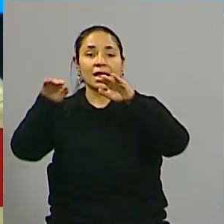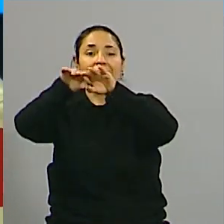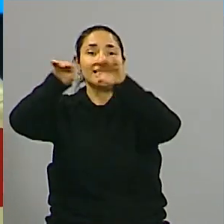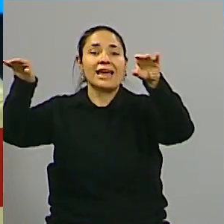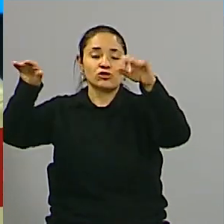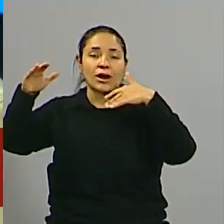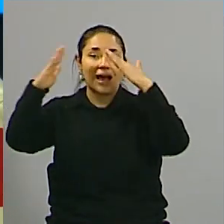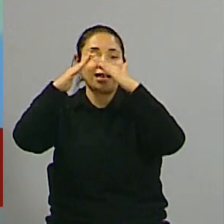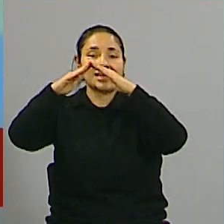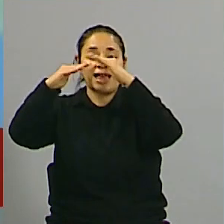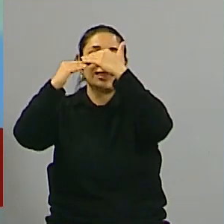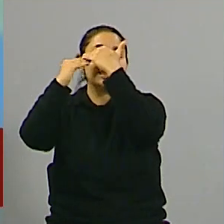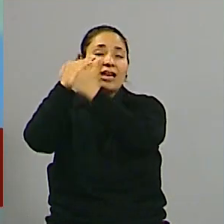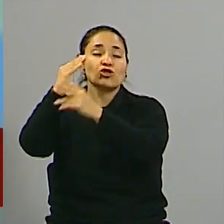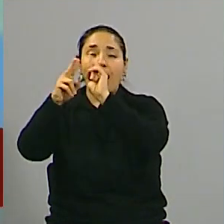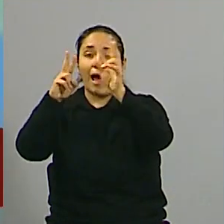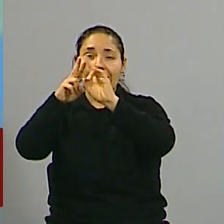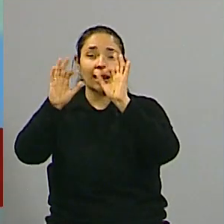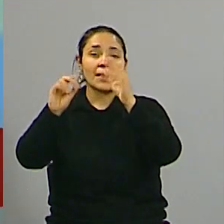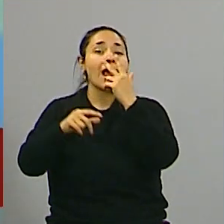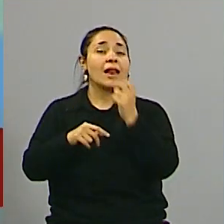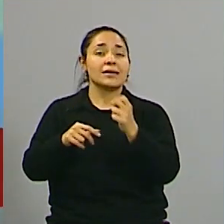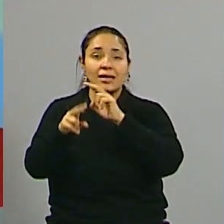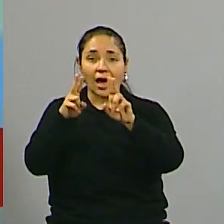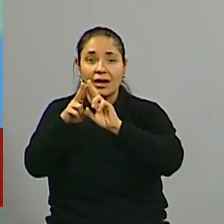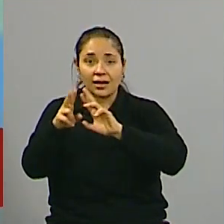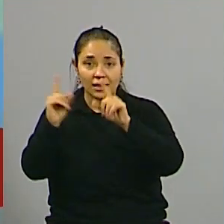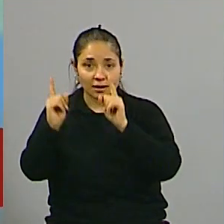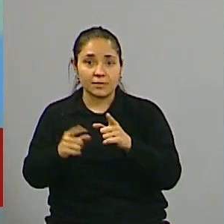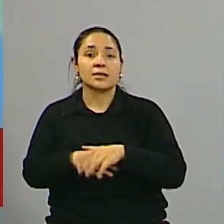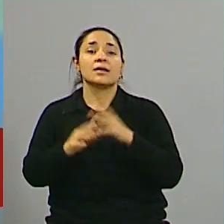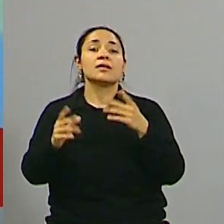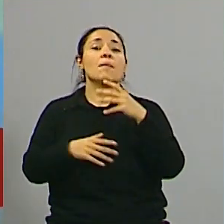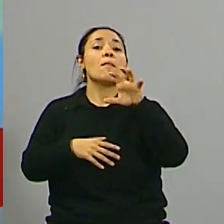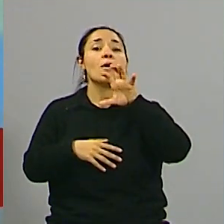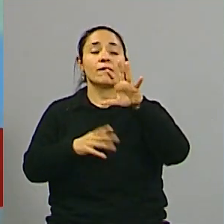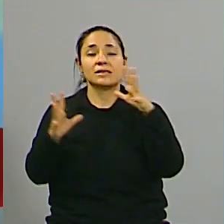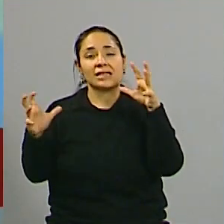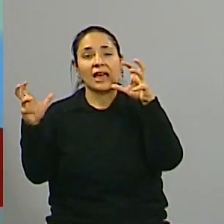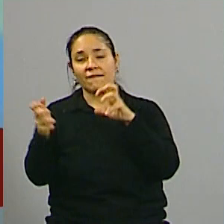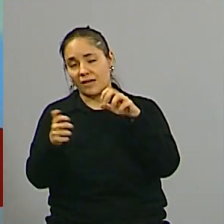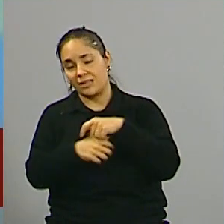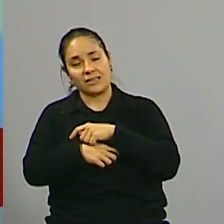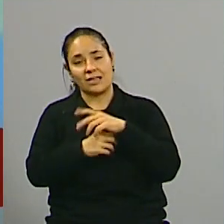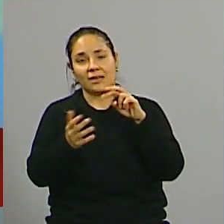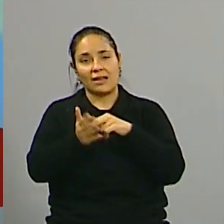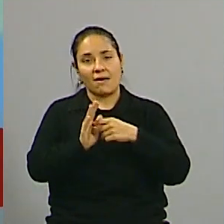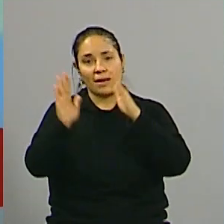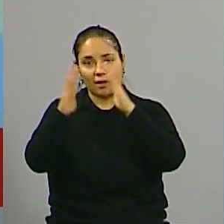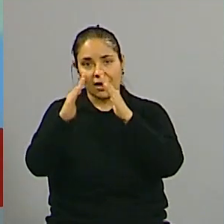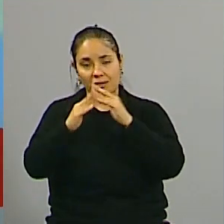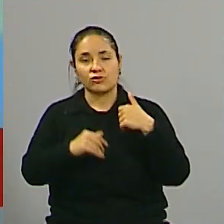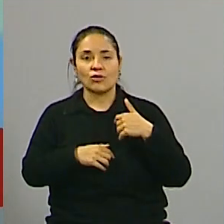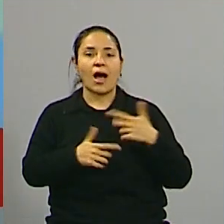instalaciones eléctricas del departamento. Por otro lado, hay un déficit provincial, digamos, con el tema habitacional. Sí. Yo los otros días escuchaba en la